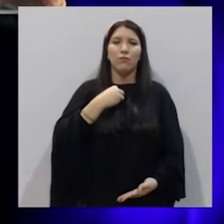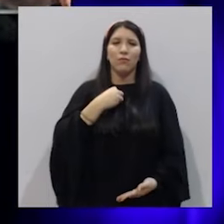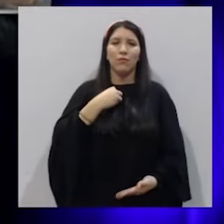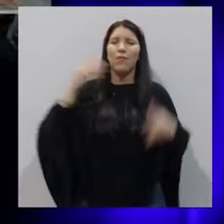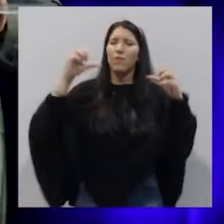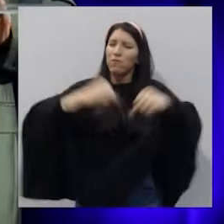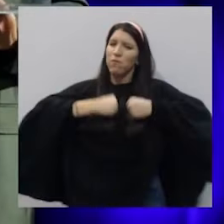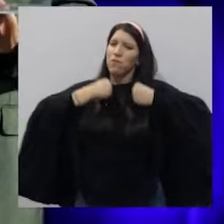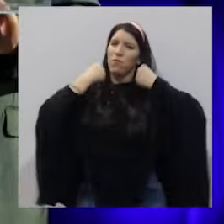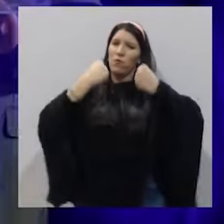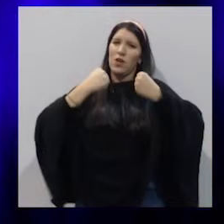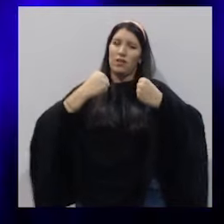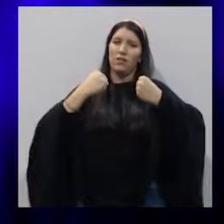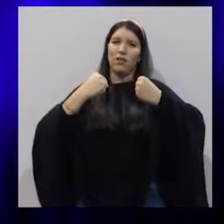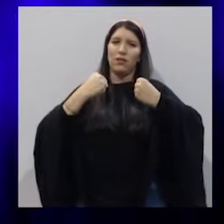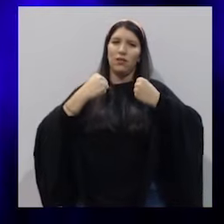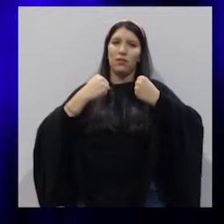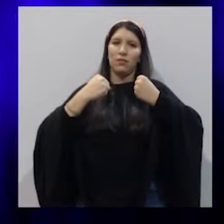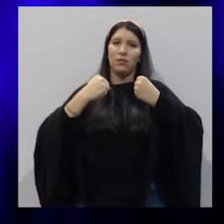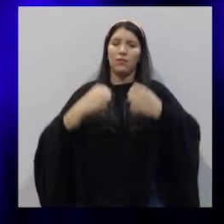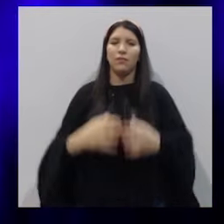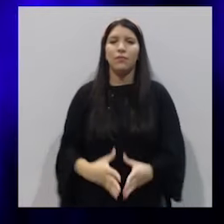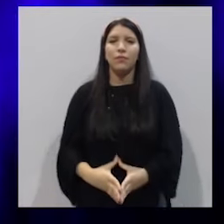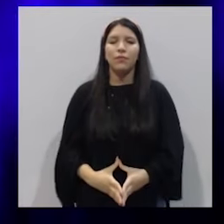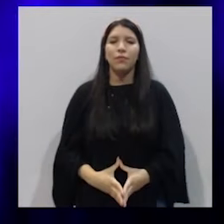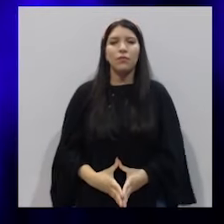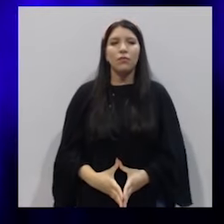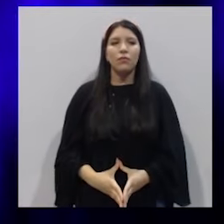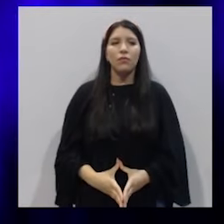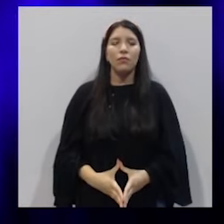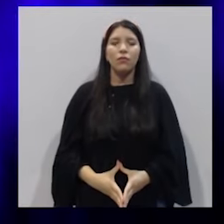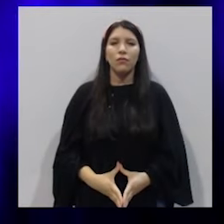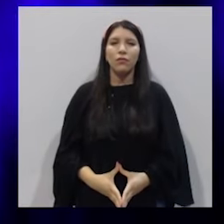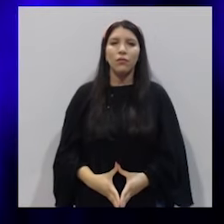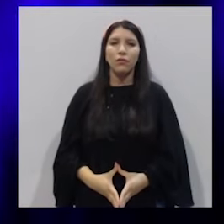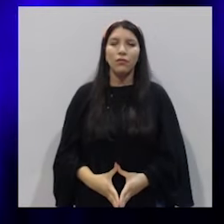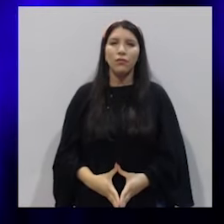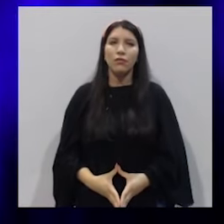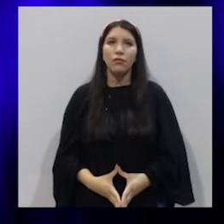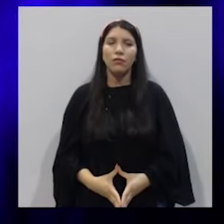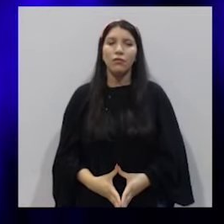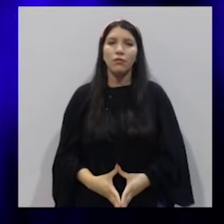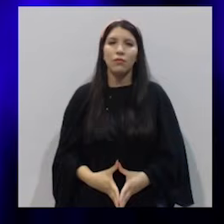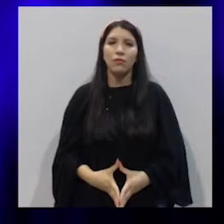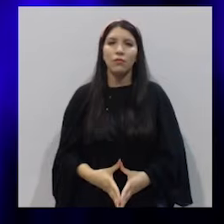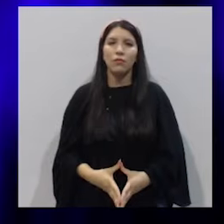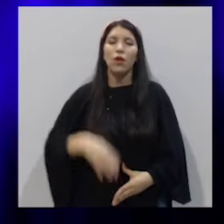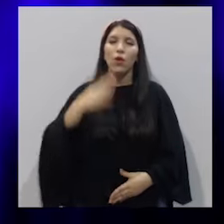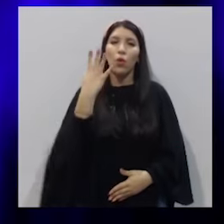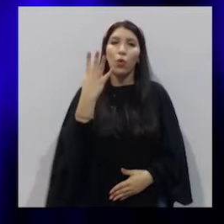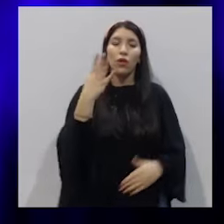cuatro principios que el apóstol pablo nos dice también